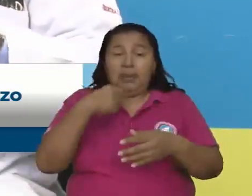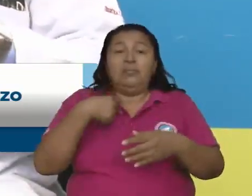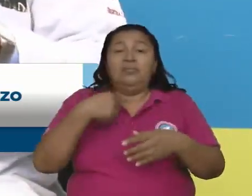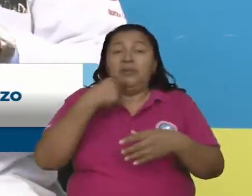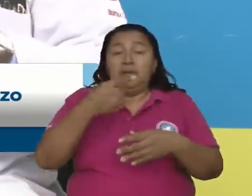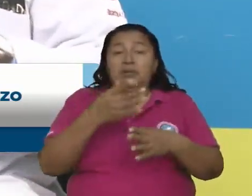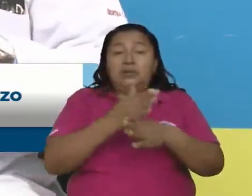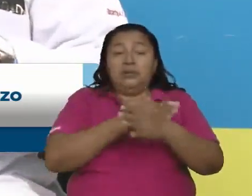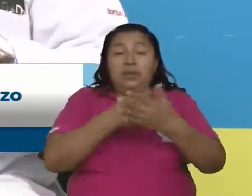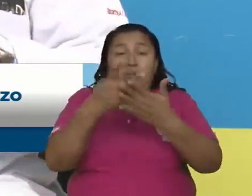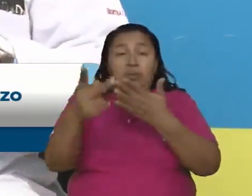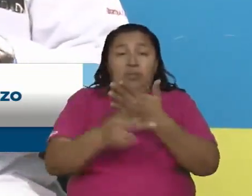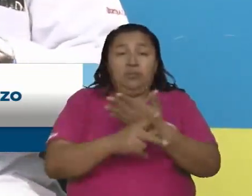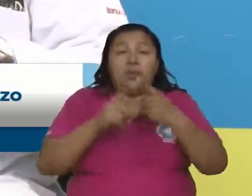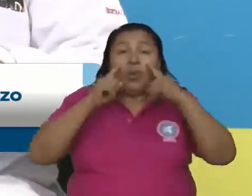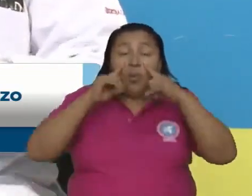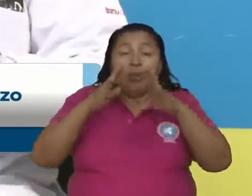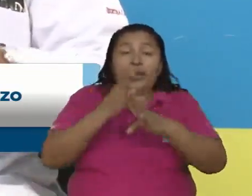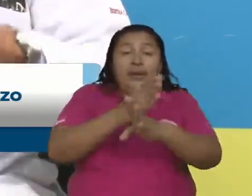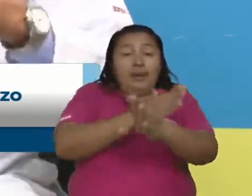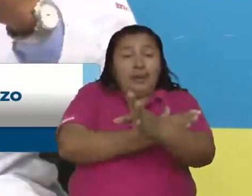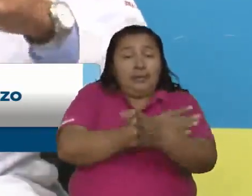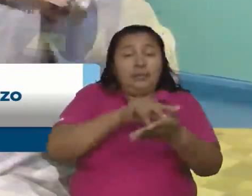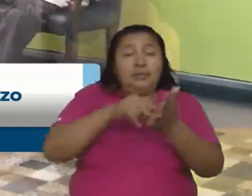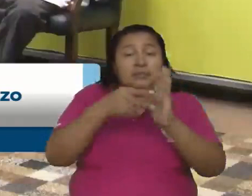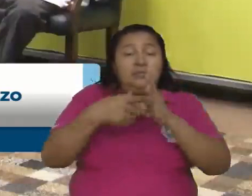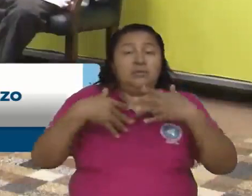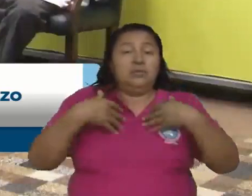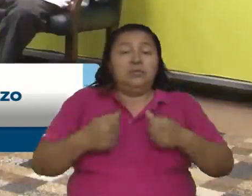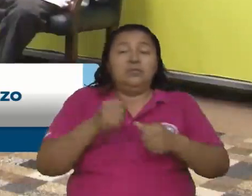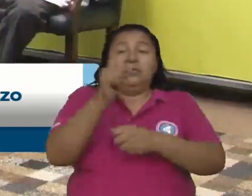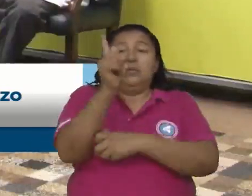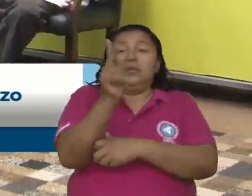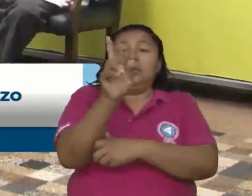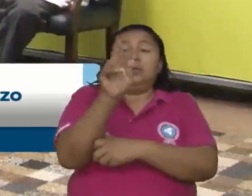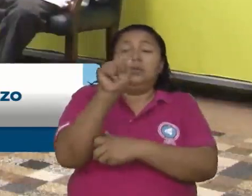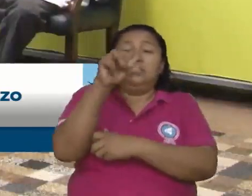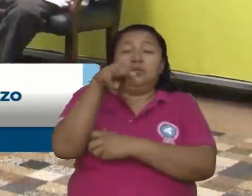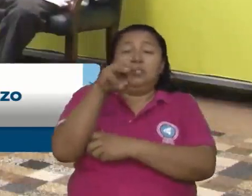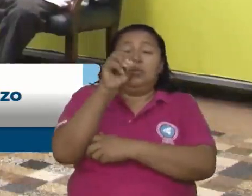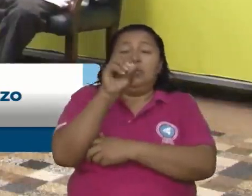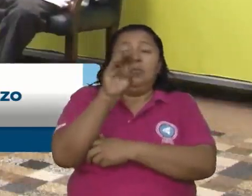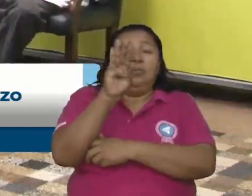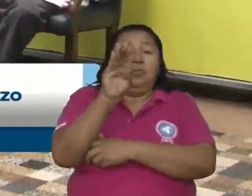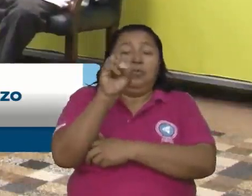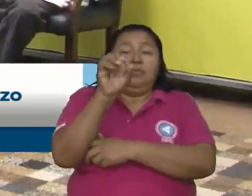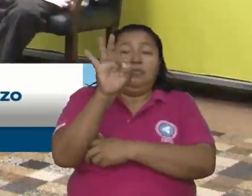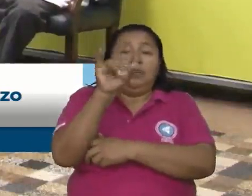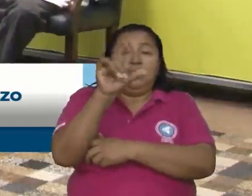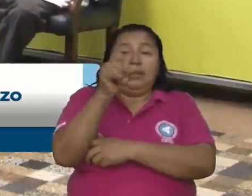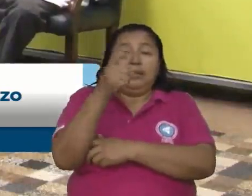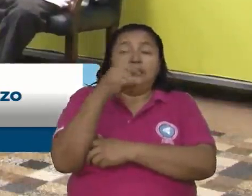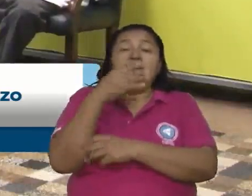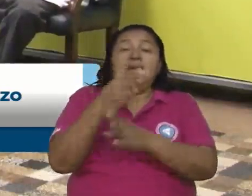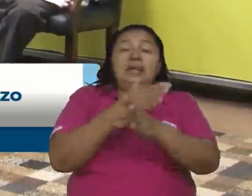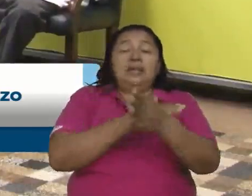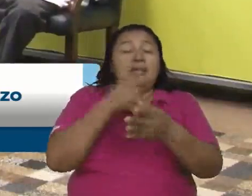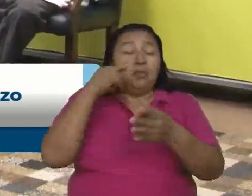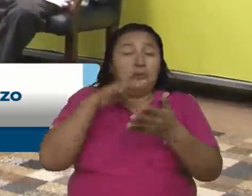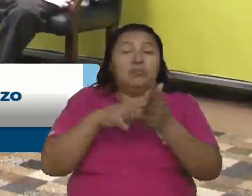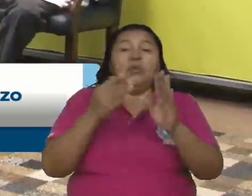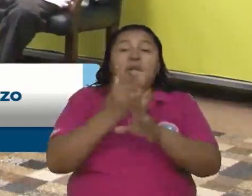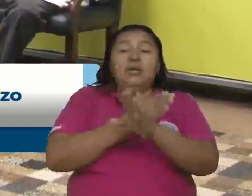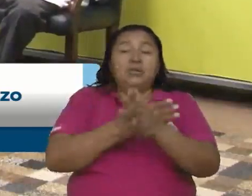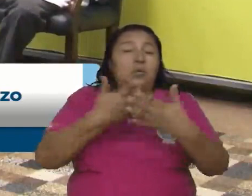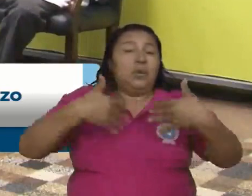dice el programa, prevenir. ¿Ya? Entonces, hay una cosa que se llama tromboprofilaxis, que es prevención de la trombosis. Y eso lo puede hacer cualquier médico,